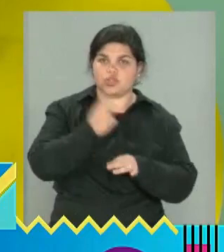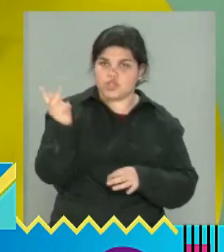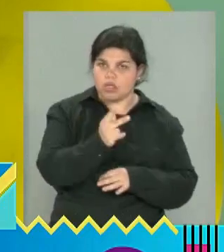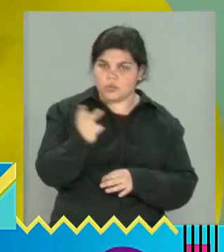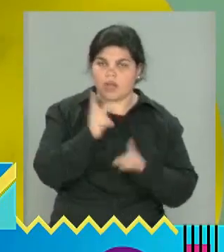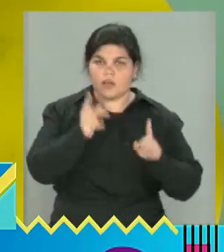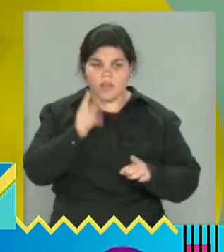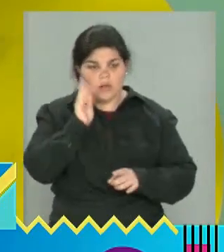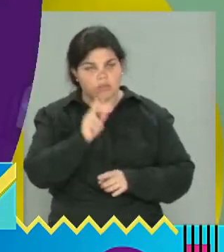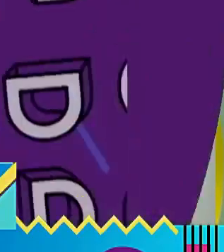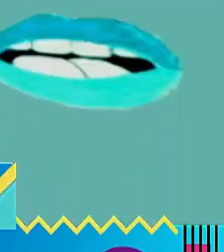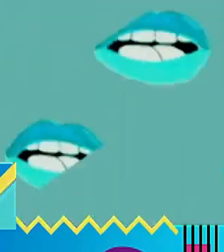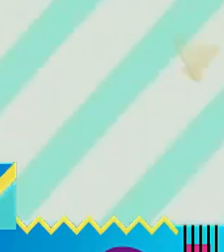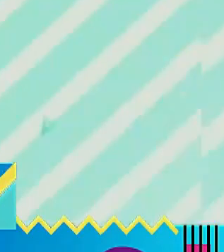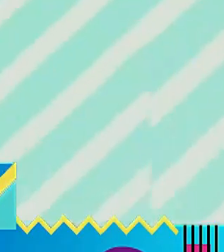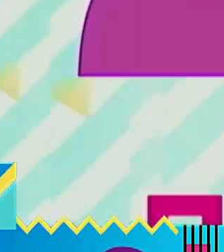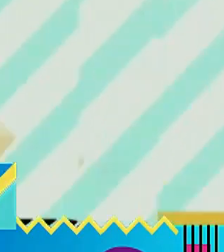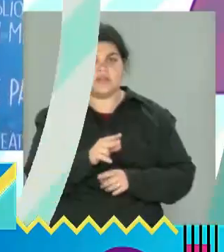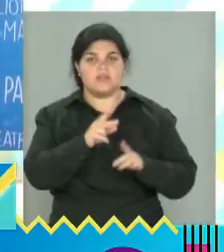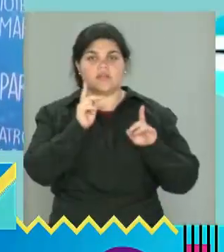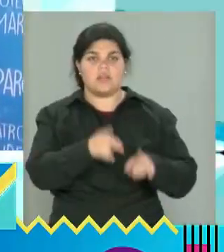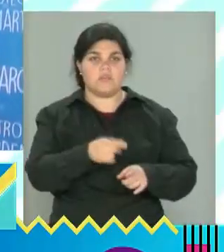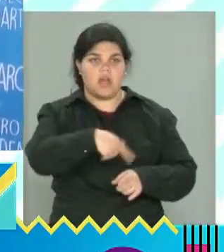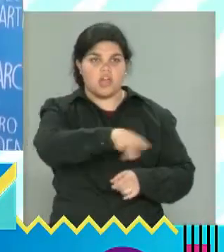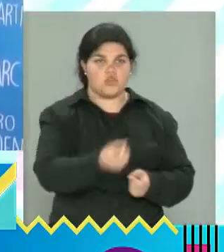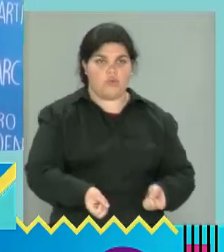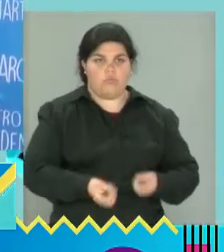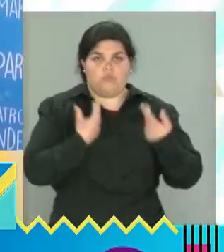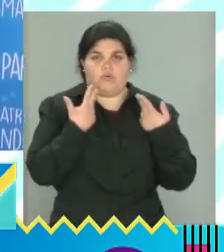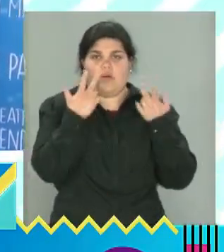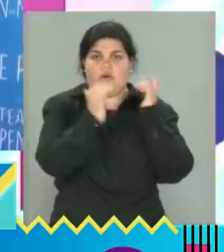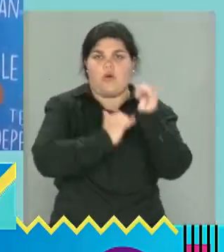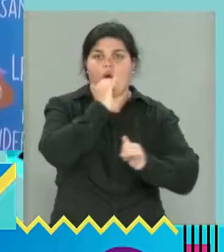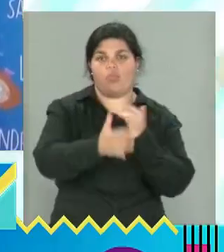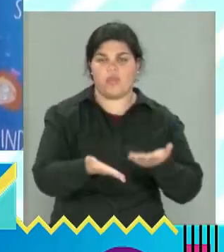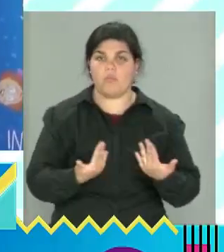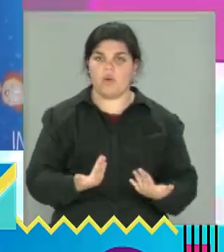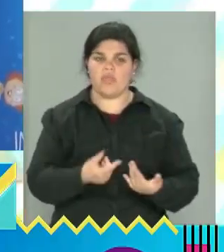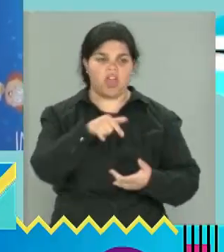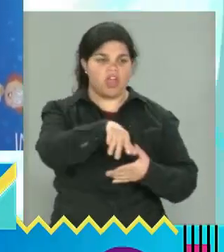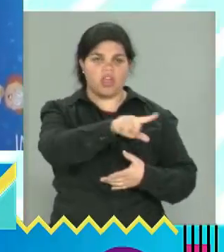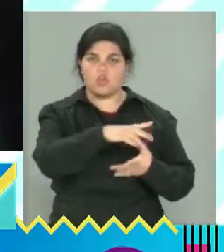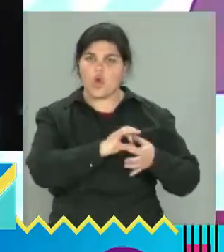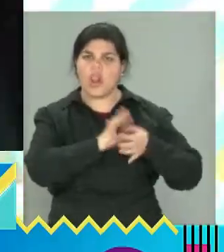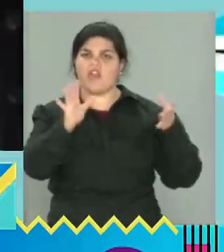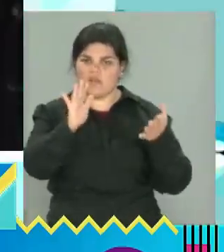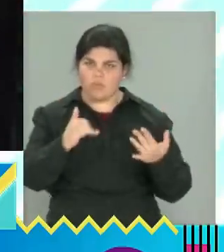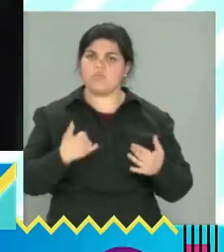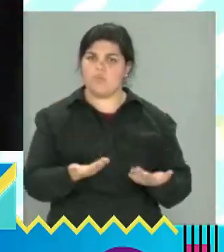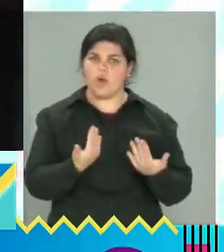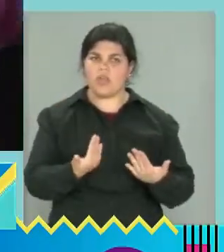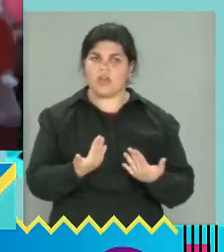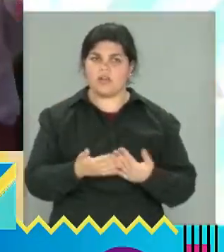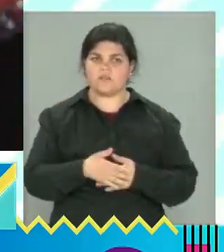la escucha activa, desde que se pueden manifestar sin tener consecuencias, desde que pueden, ser libres, por así decirlo, en